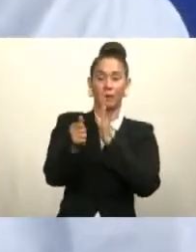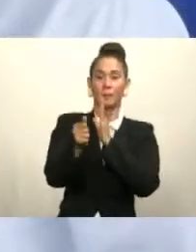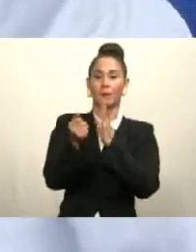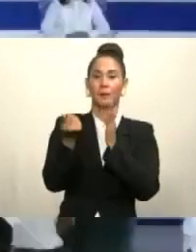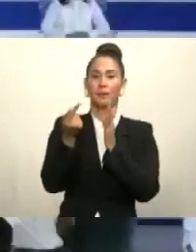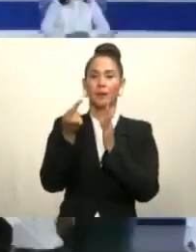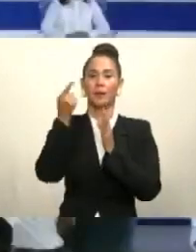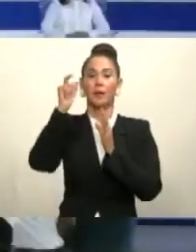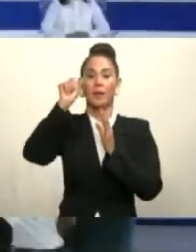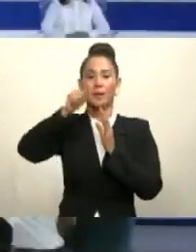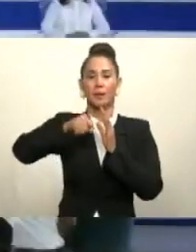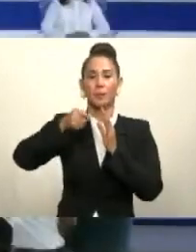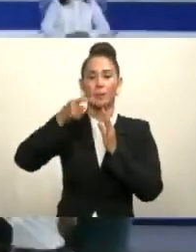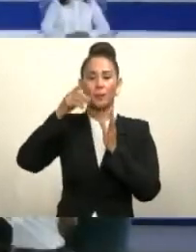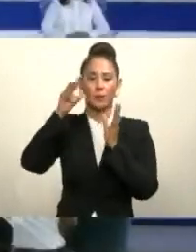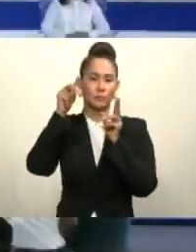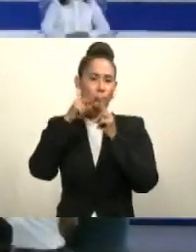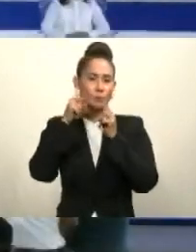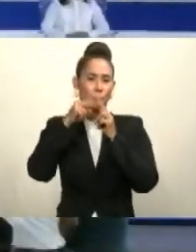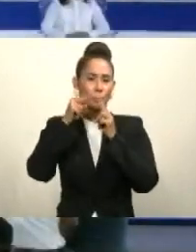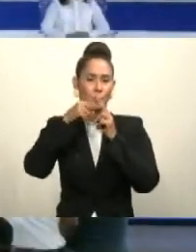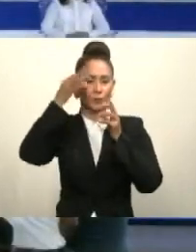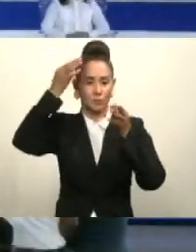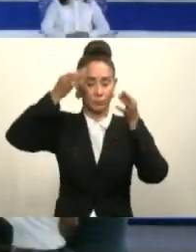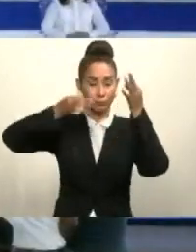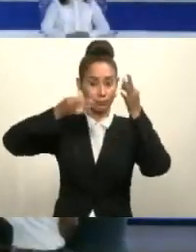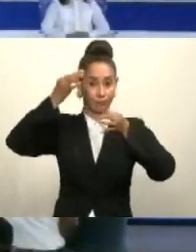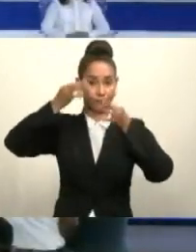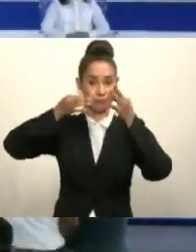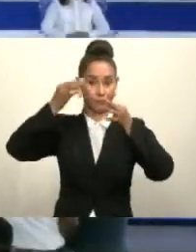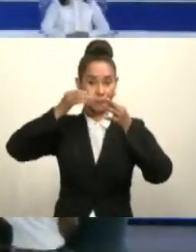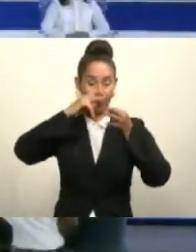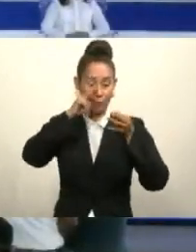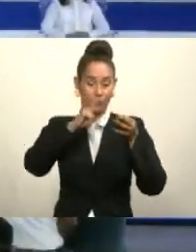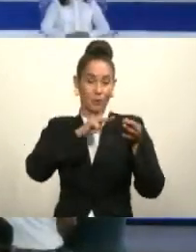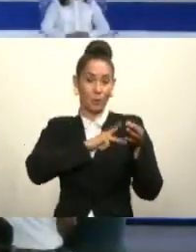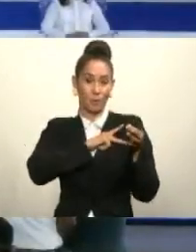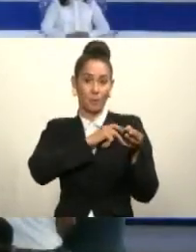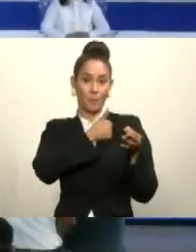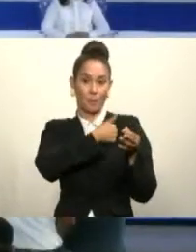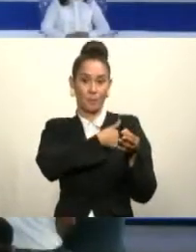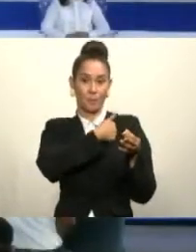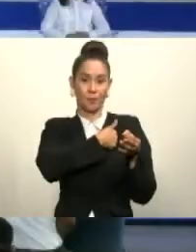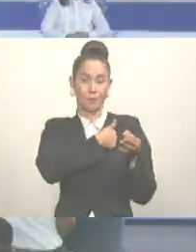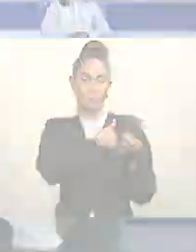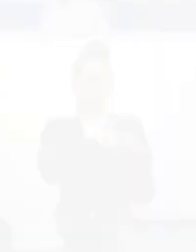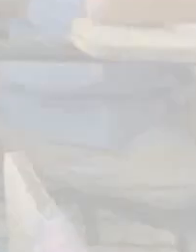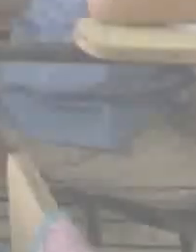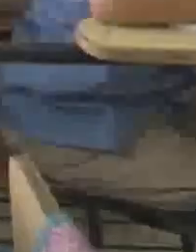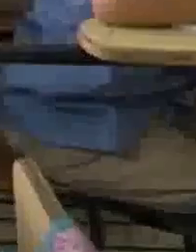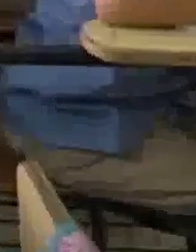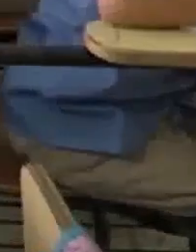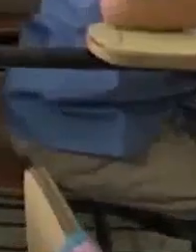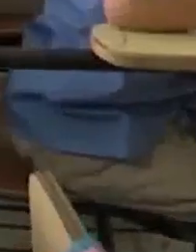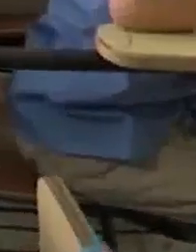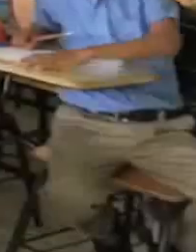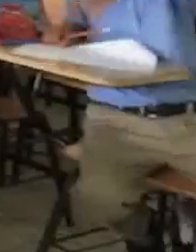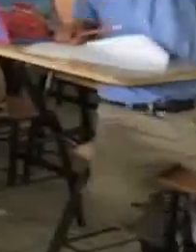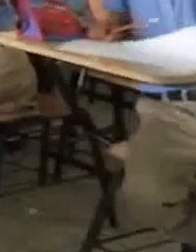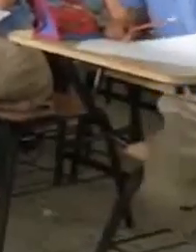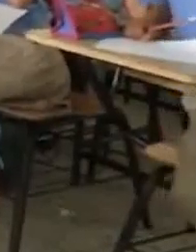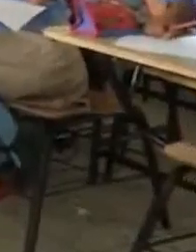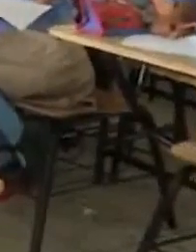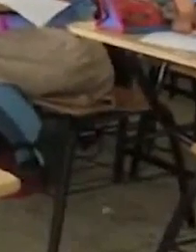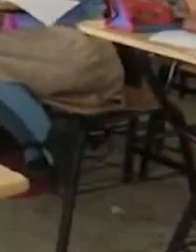Bandera, encabezado por el presidente Luis Abinader, dijo que no estamos en los tiempos de llenar la cabeza de los